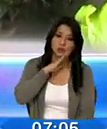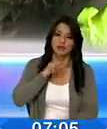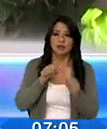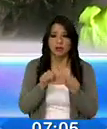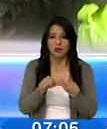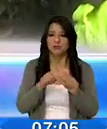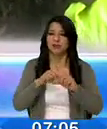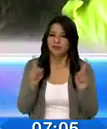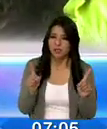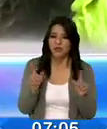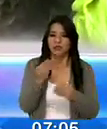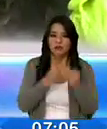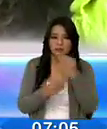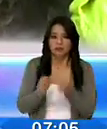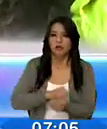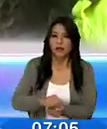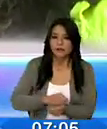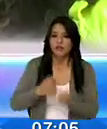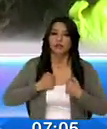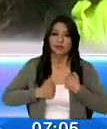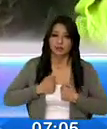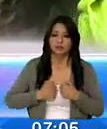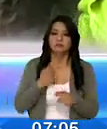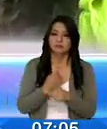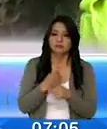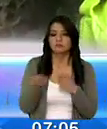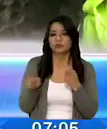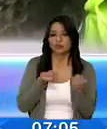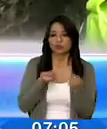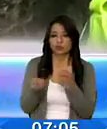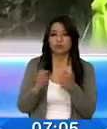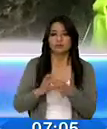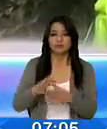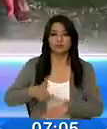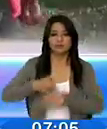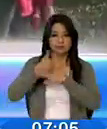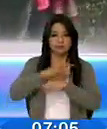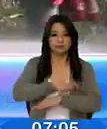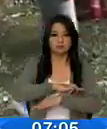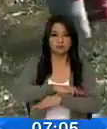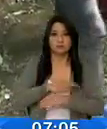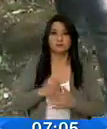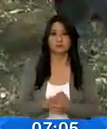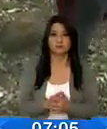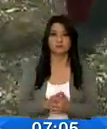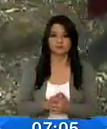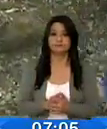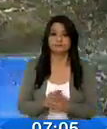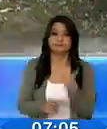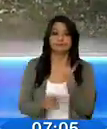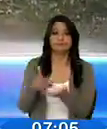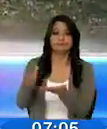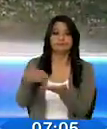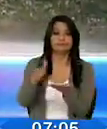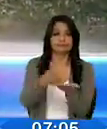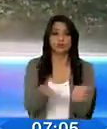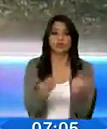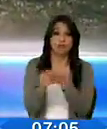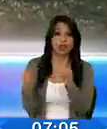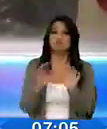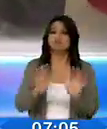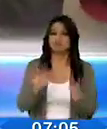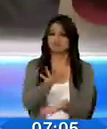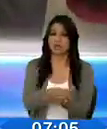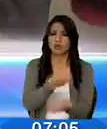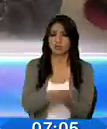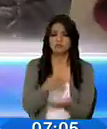pernoctando, entonces por ese motivo se realizó este control conjuntamente con la agencia metropolitana. Volvieron a ser desalojados, no hubo ningún tipo de